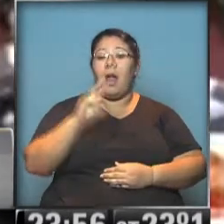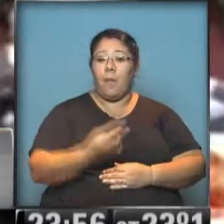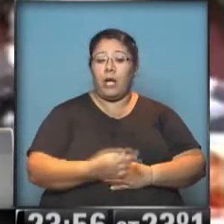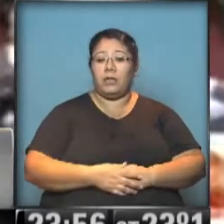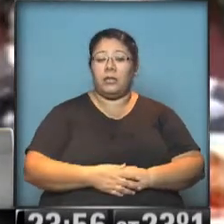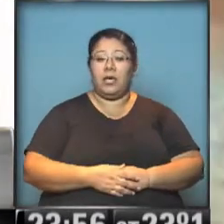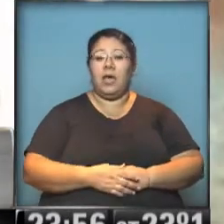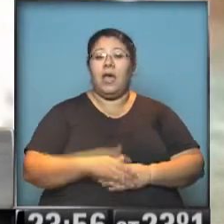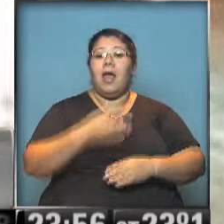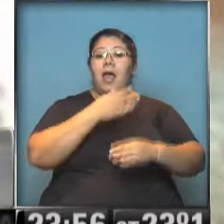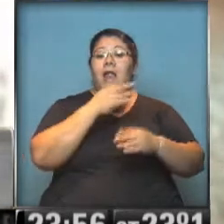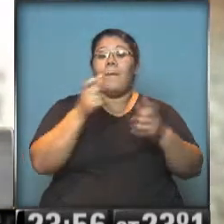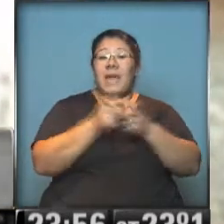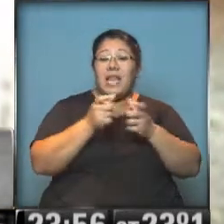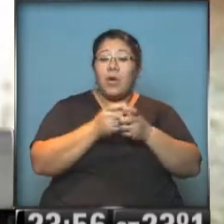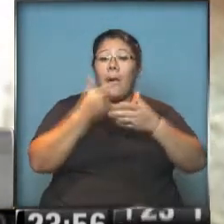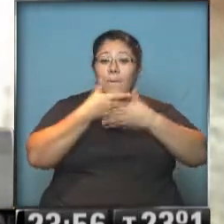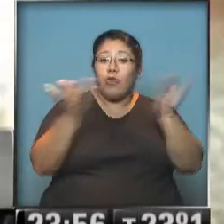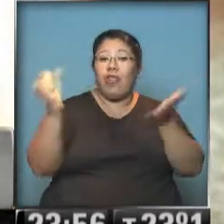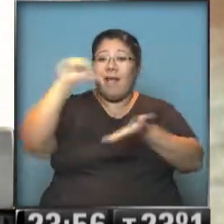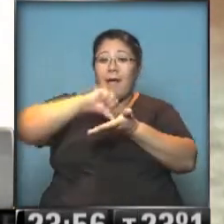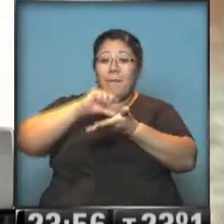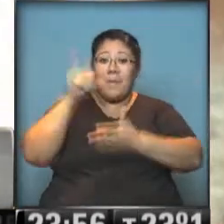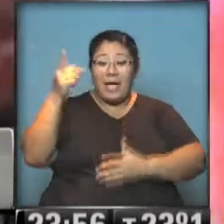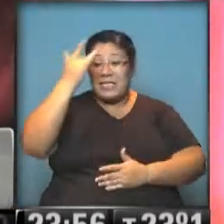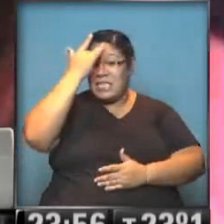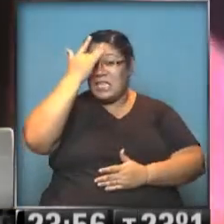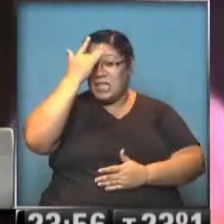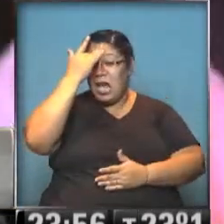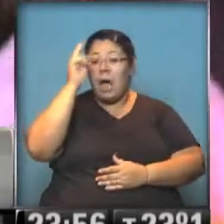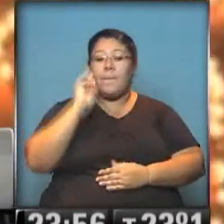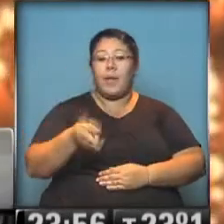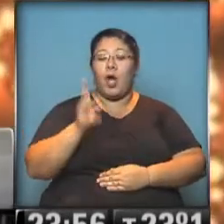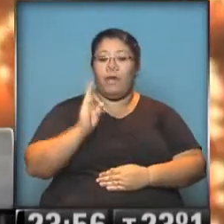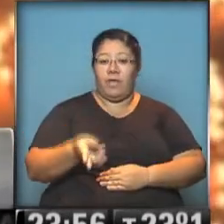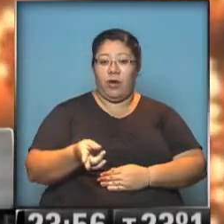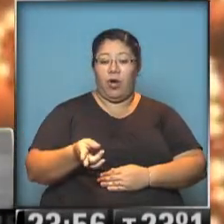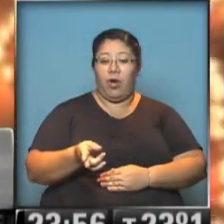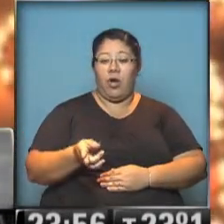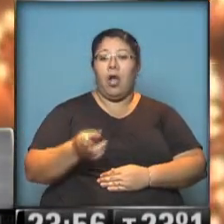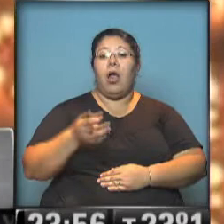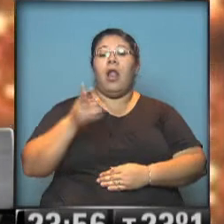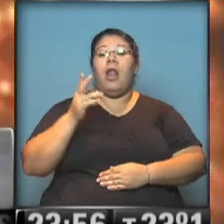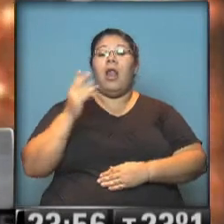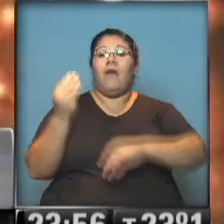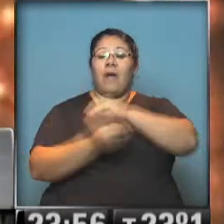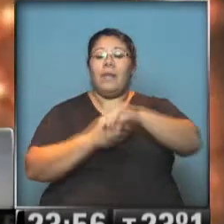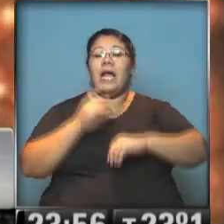en el país. No obstante, la película fue respaldada por los familiares de la víctima.